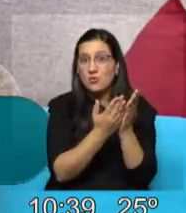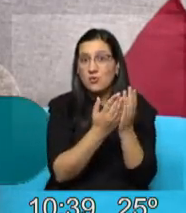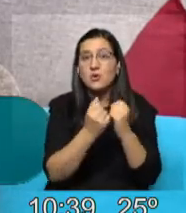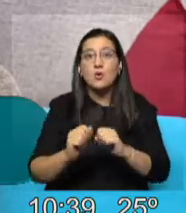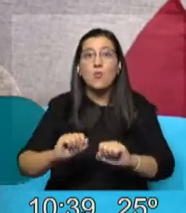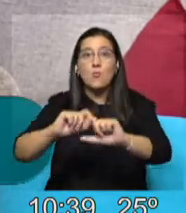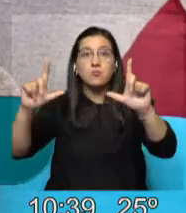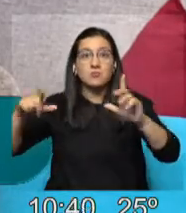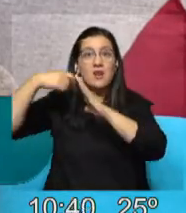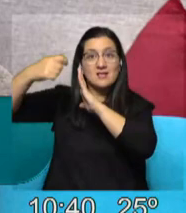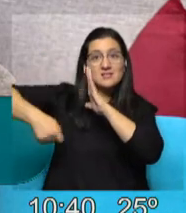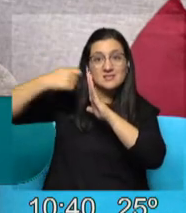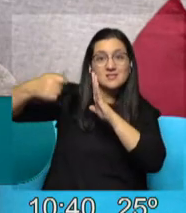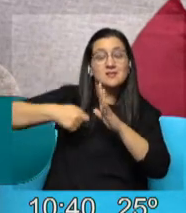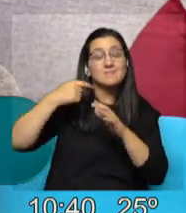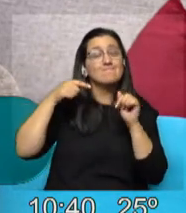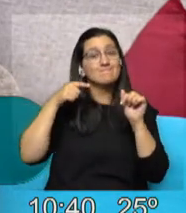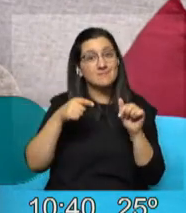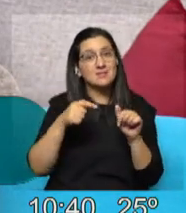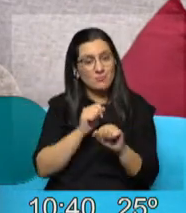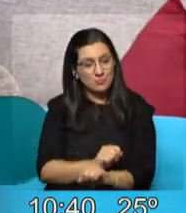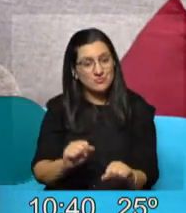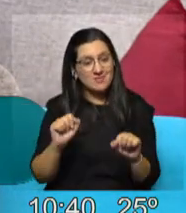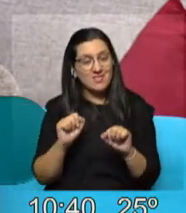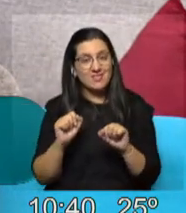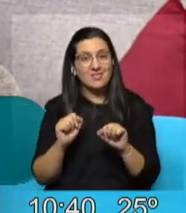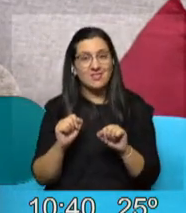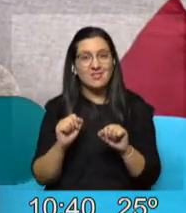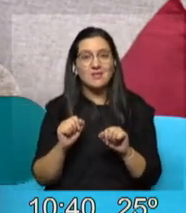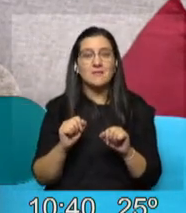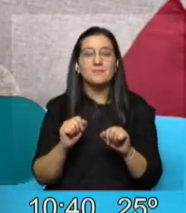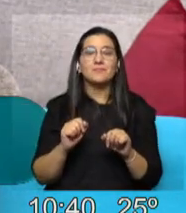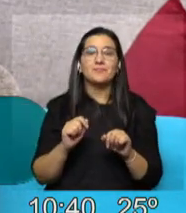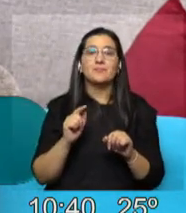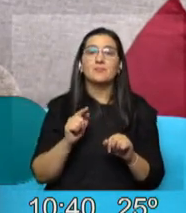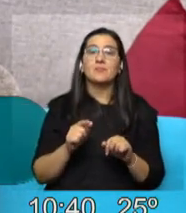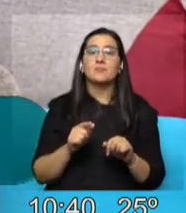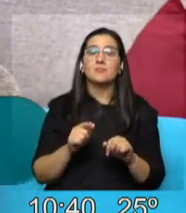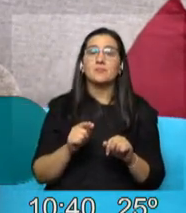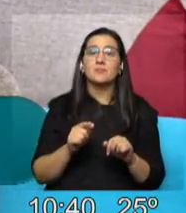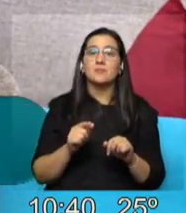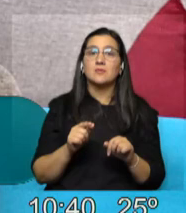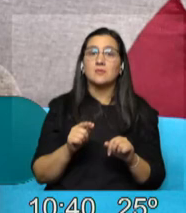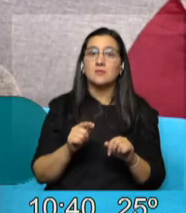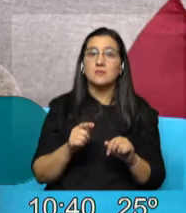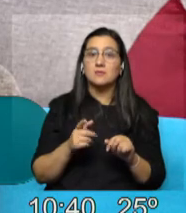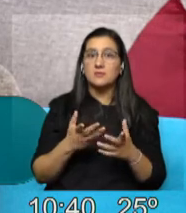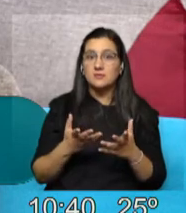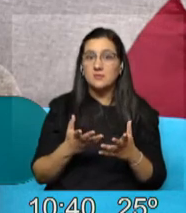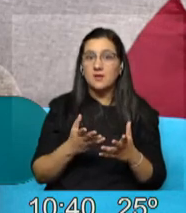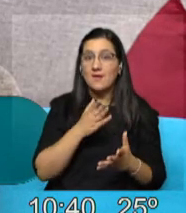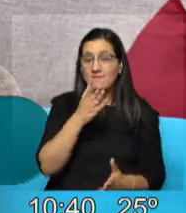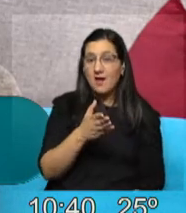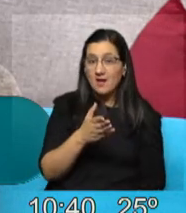pantalla de la mejor manera. Y esa posibilidad de que... Posibilidad no, es un hecho concreto de que